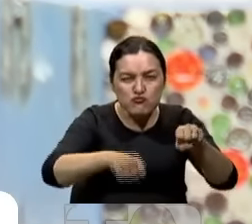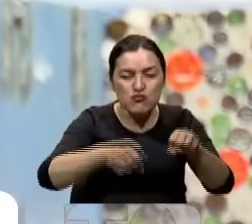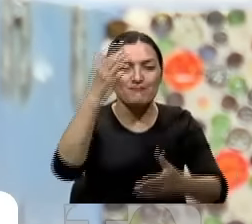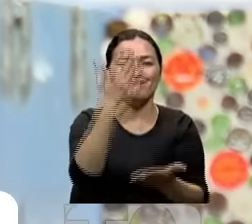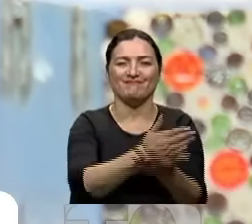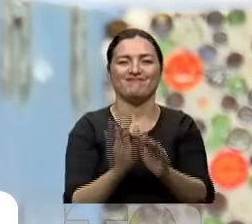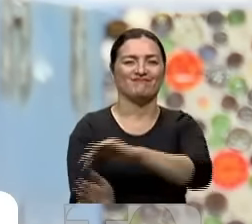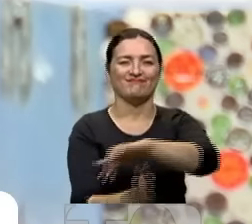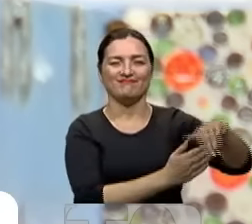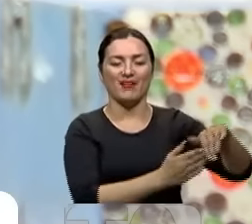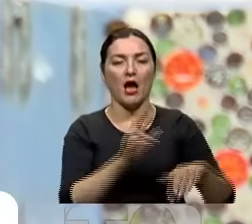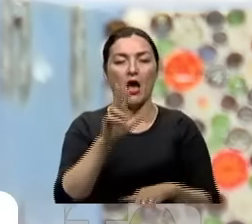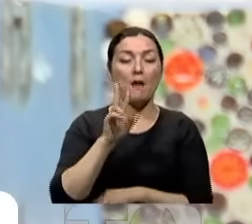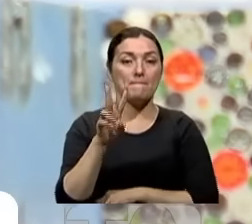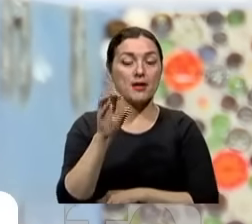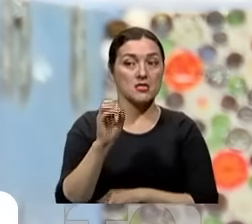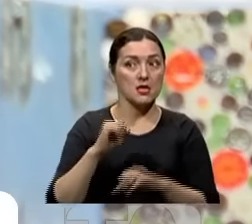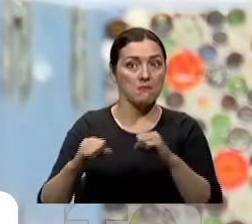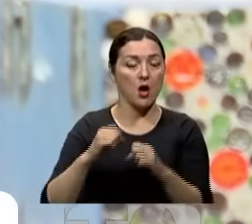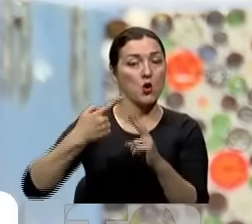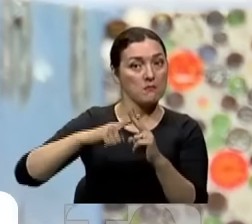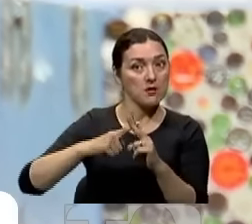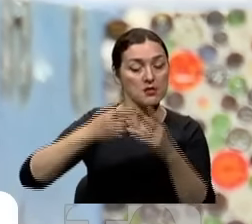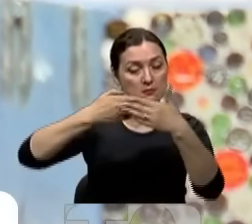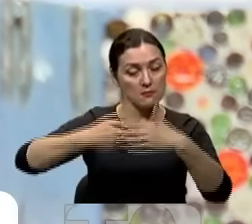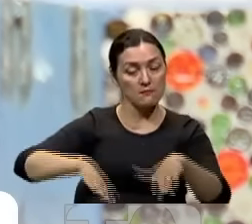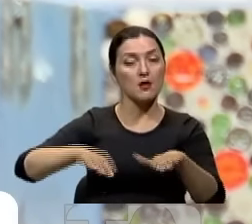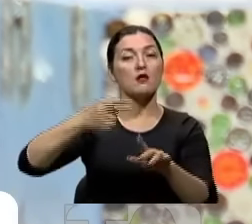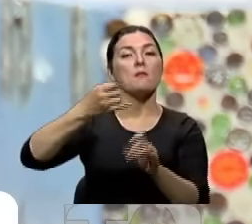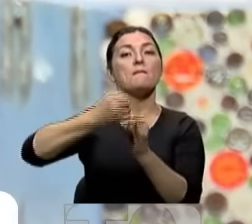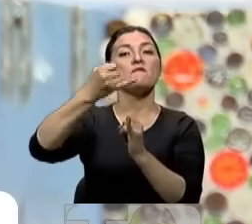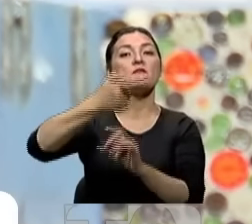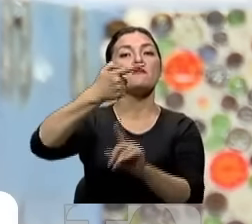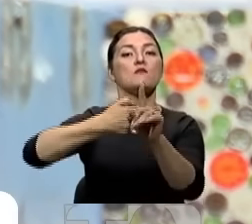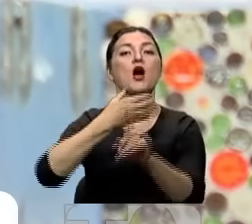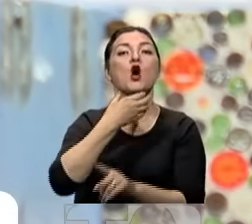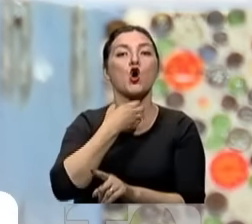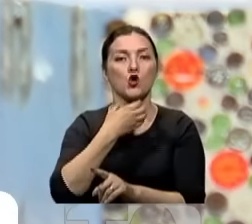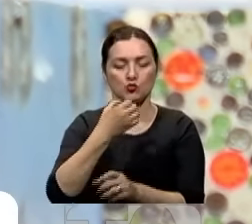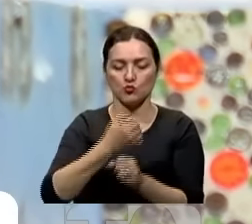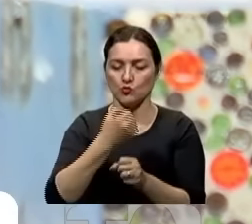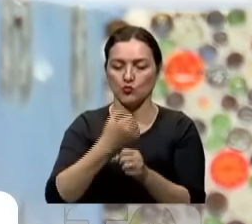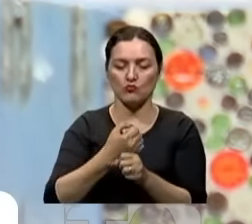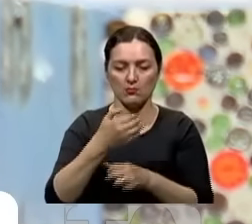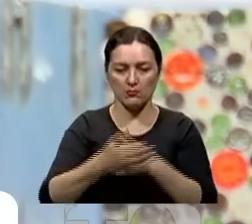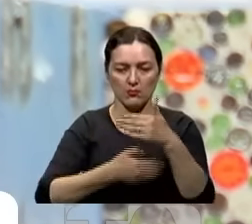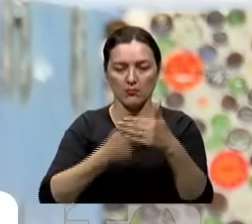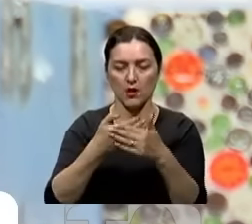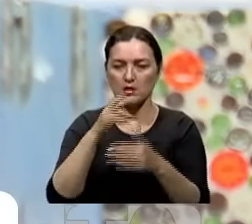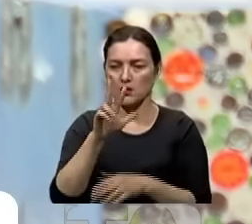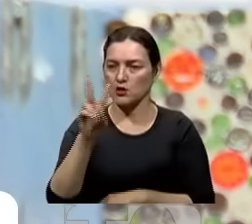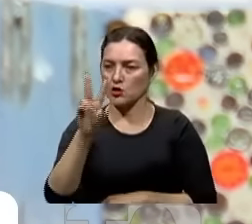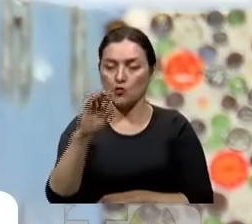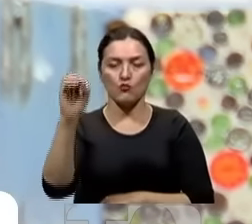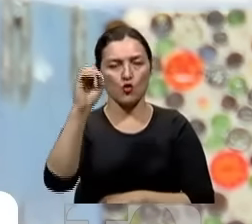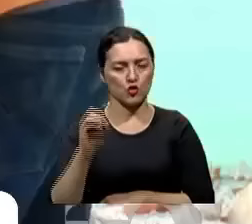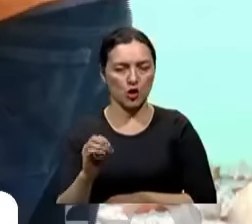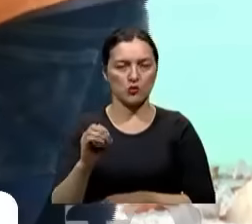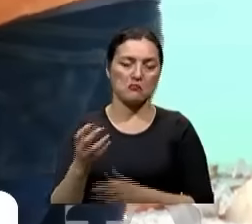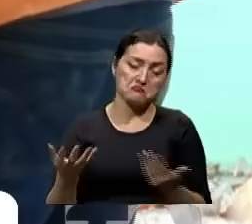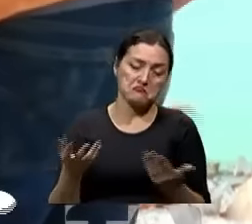mayo, finalizan hasta finales de agosto y llevamos un avance de 32% de acuerdo a lo